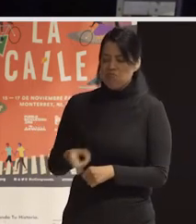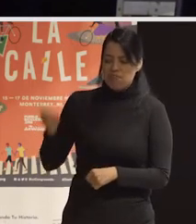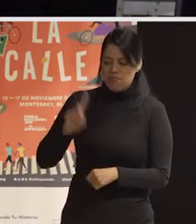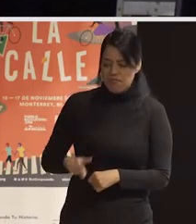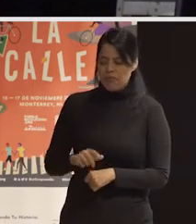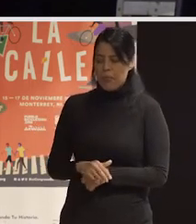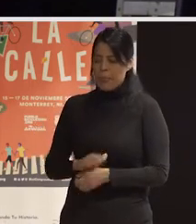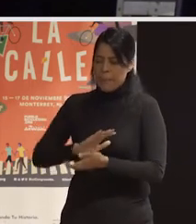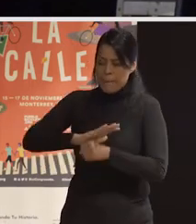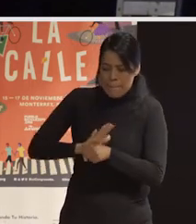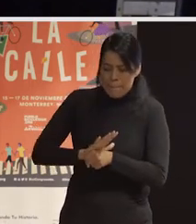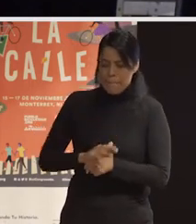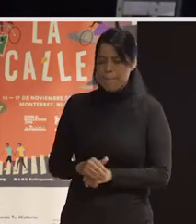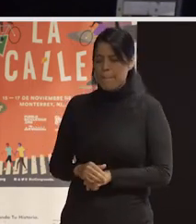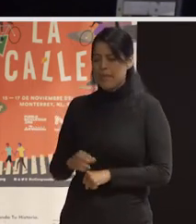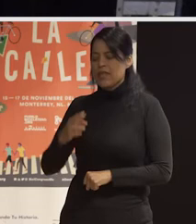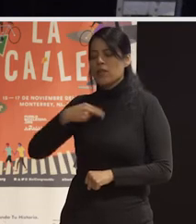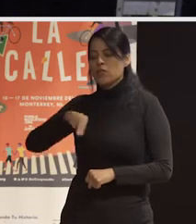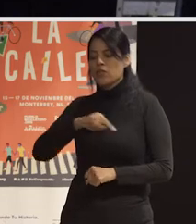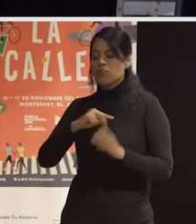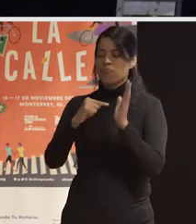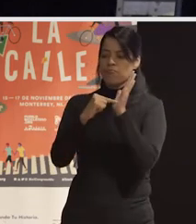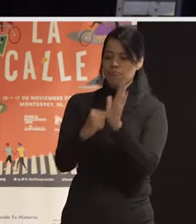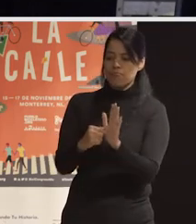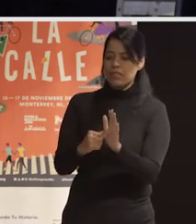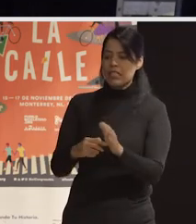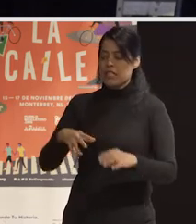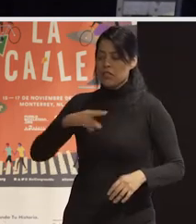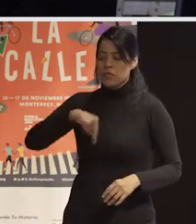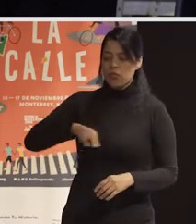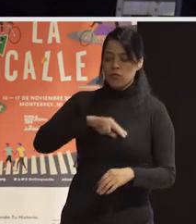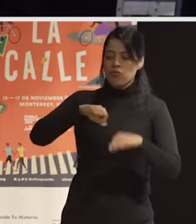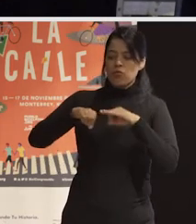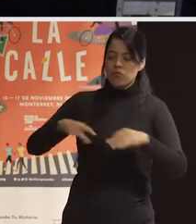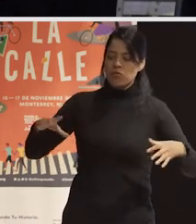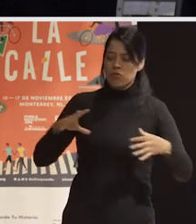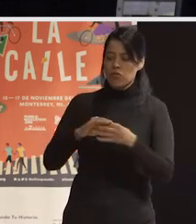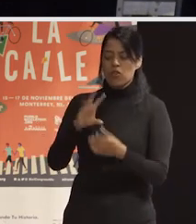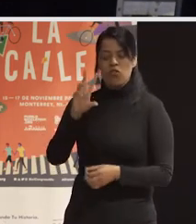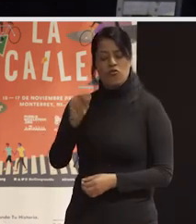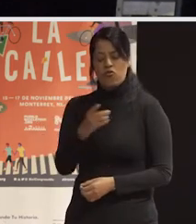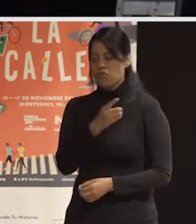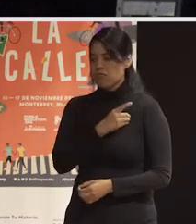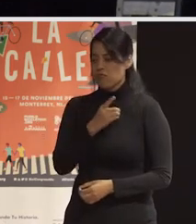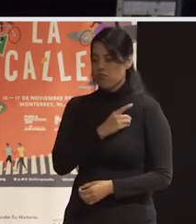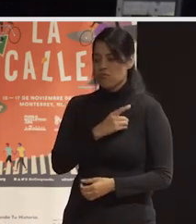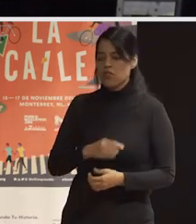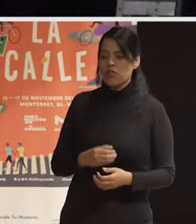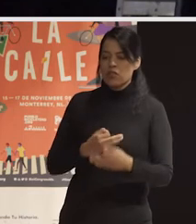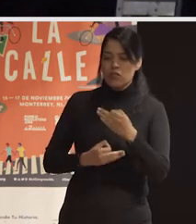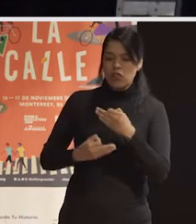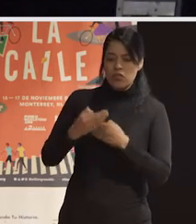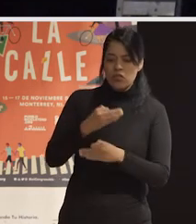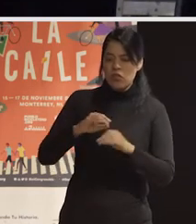y lo que quiero señalar es que nuestras luchas están unidas no nos deberíamos de sentir solos todas